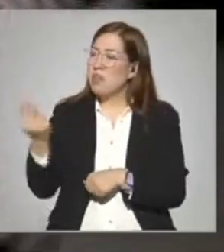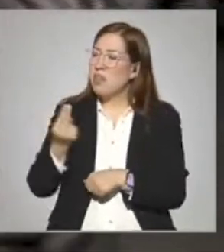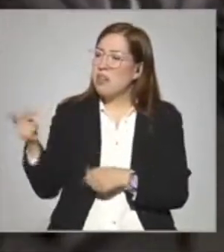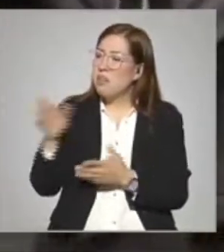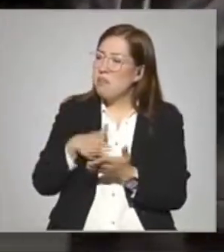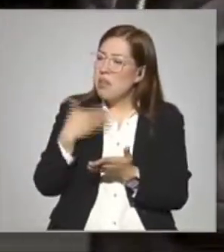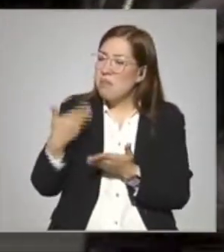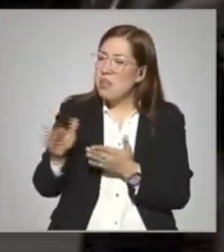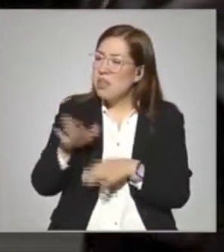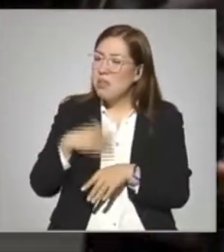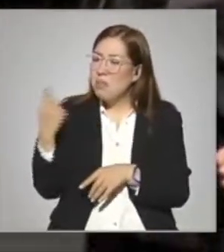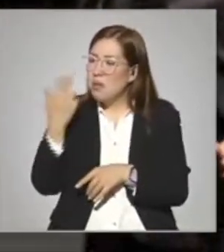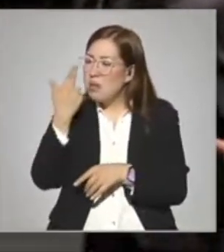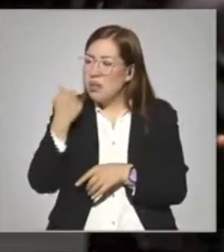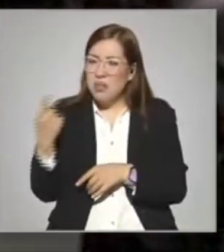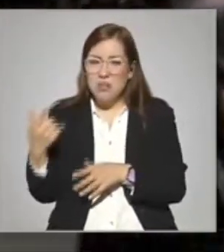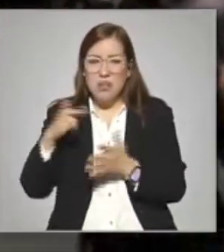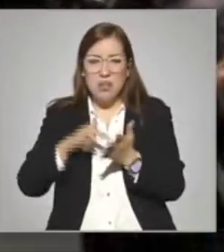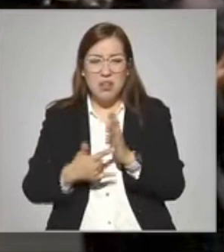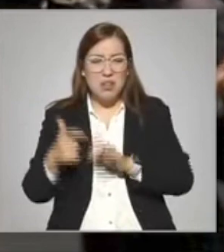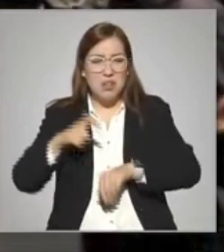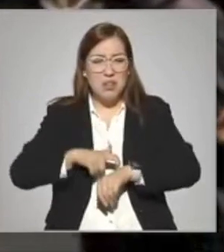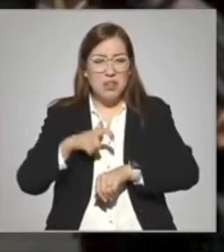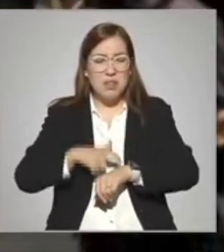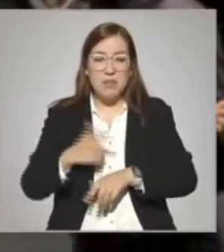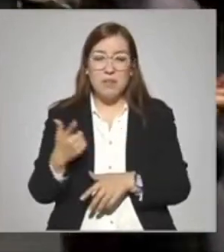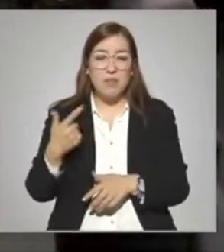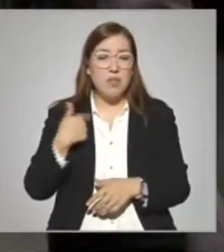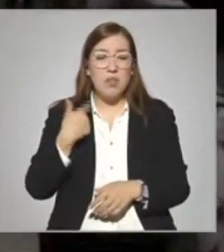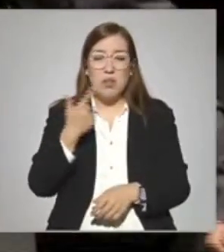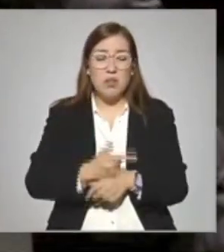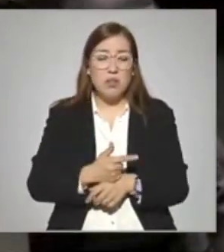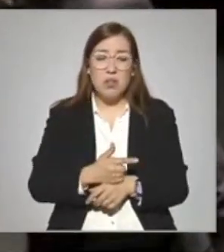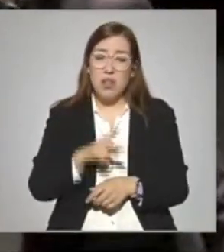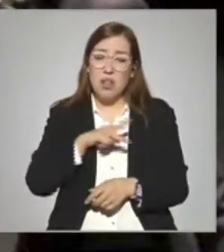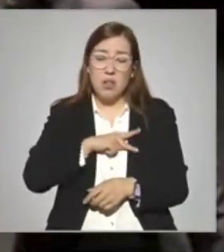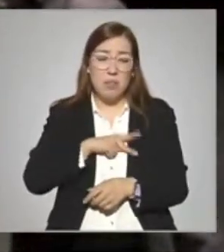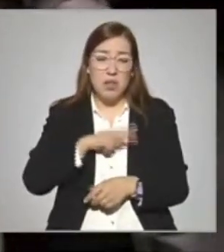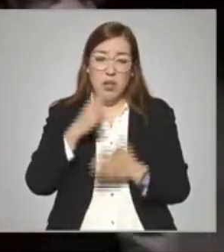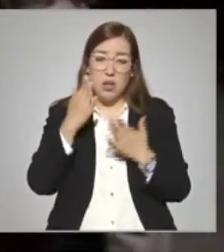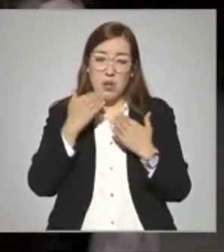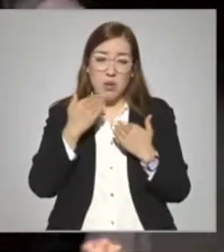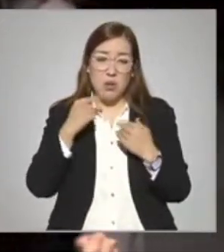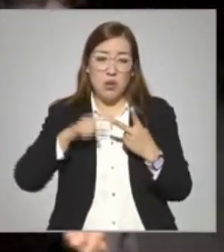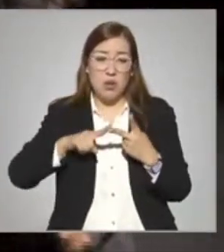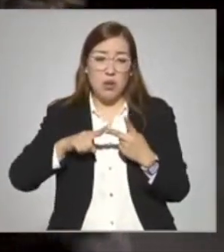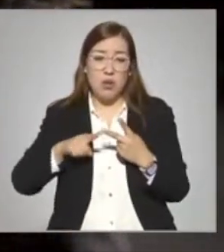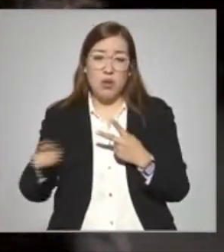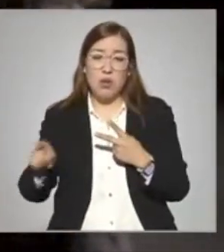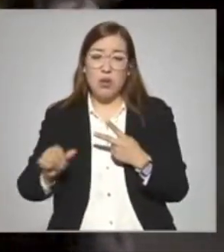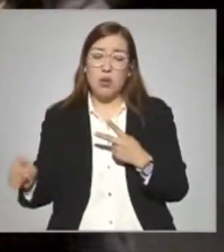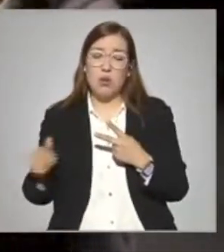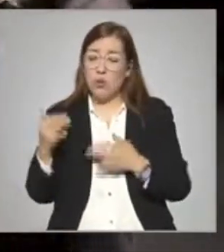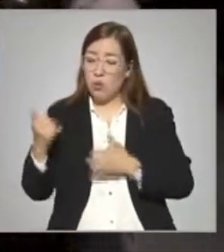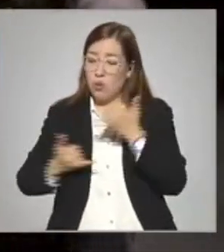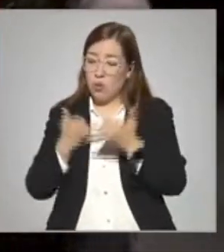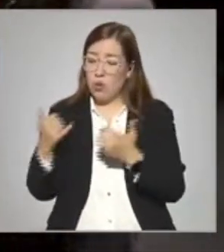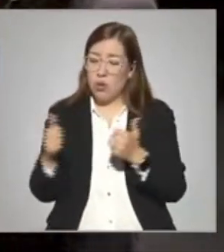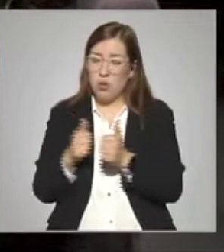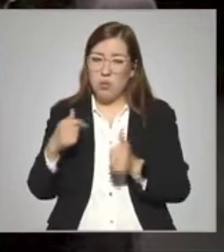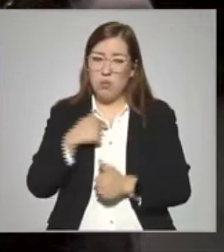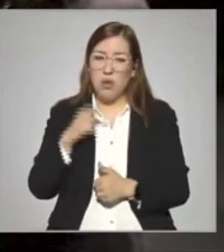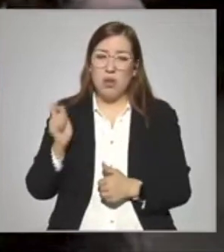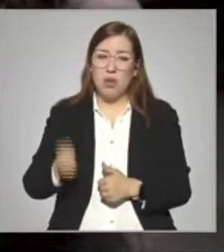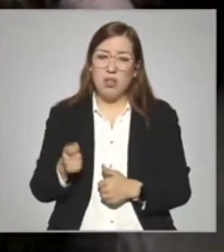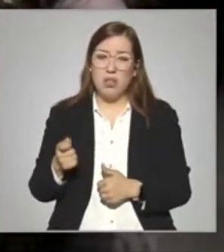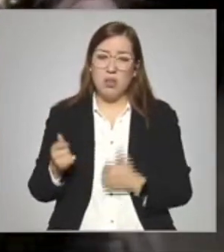quería la mermelada a esa hora de la noche? Es que no encontré la mía y Ricky no quería jugar conmigo. ¿Jugar? ¿Jugar a